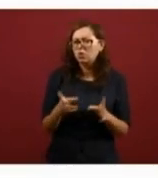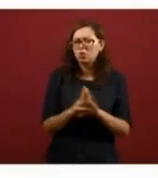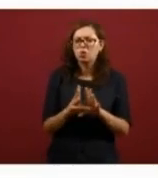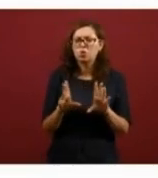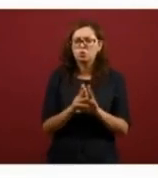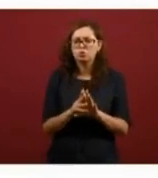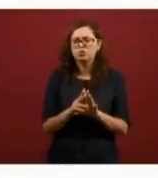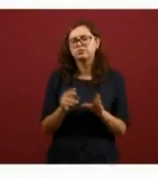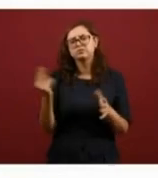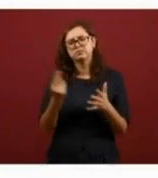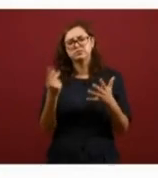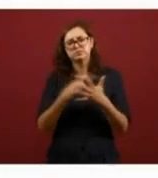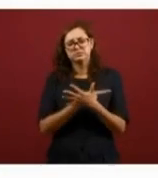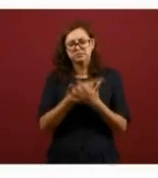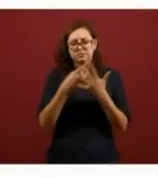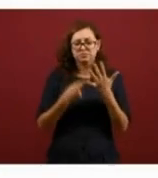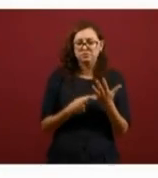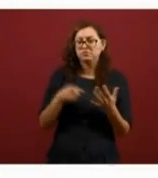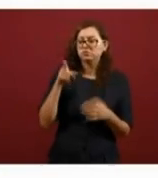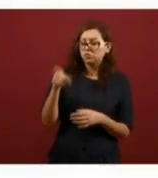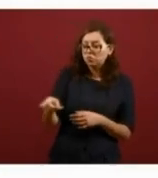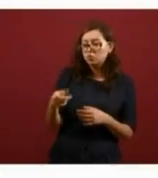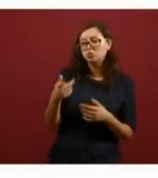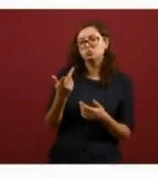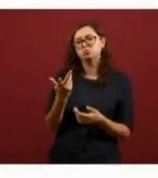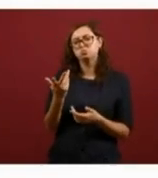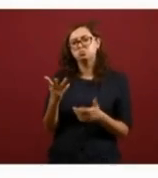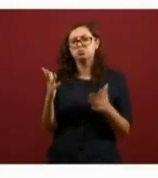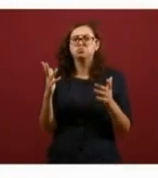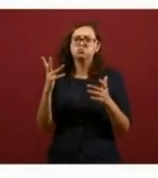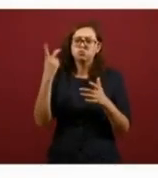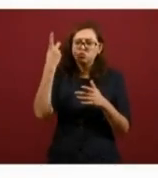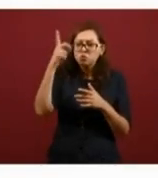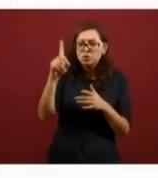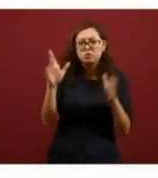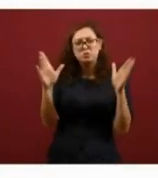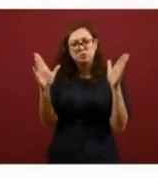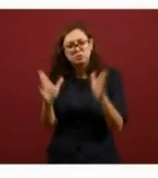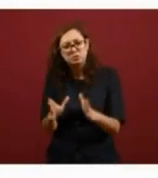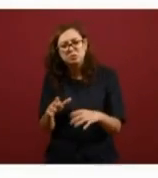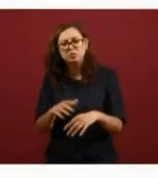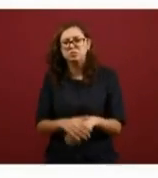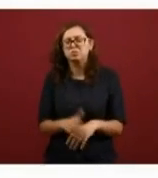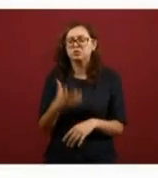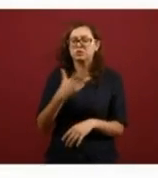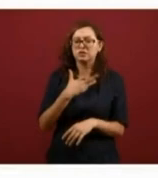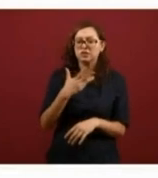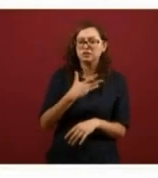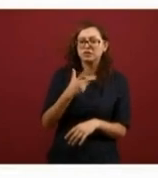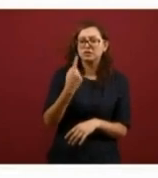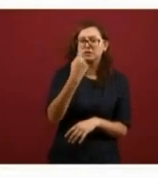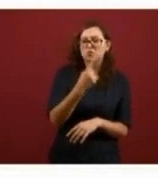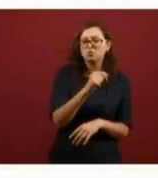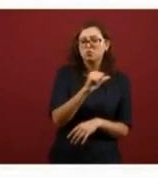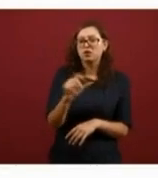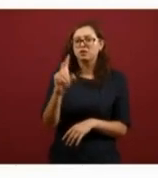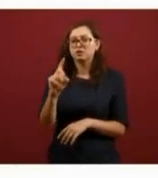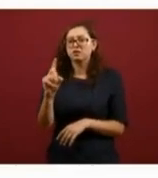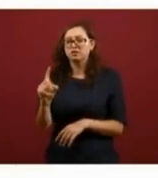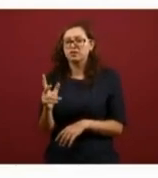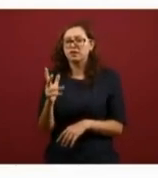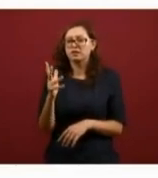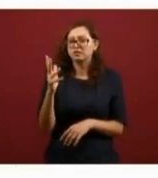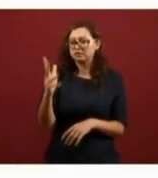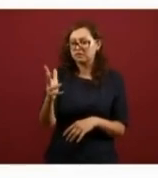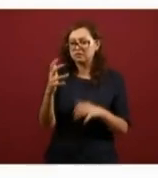entre otros requisitos es ser pequeño productor pecuario, poseer entre 1 y 35 vientres, tener capacidad